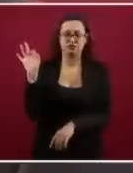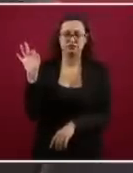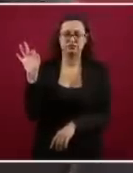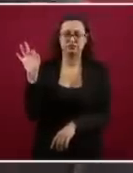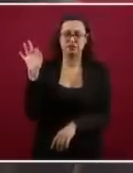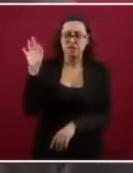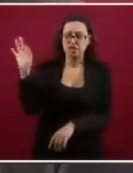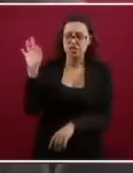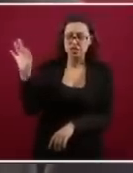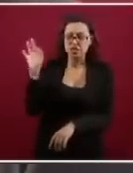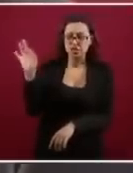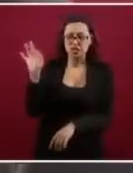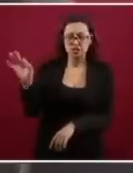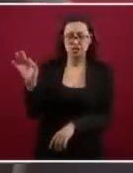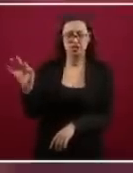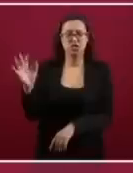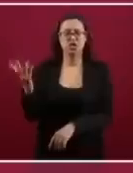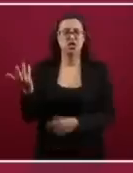cucarlo,